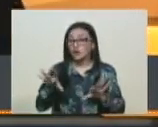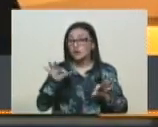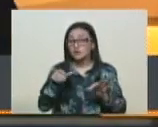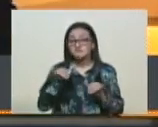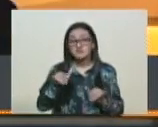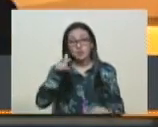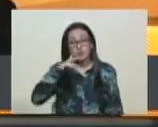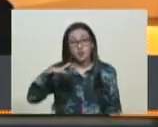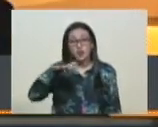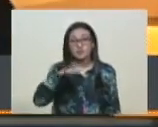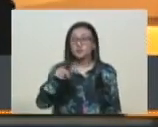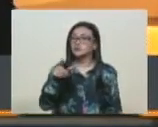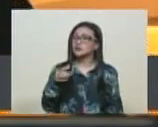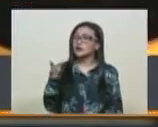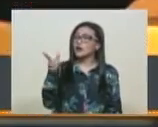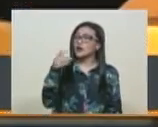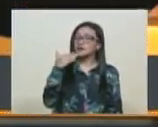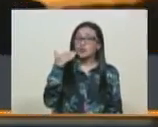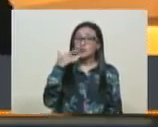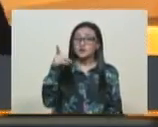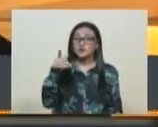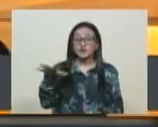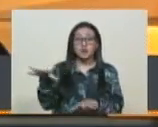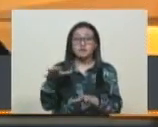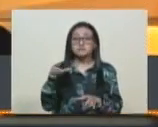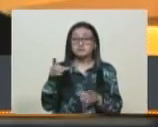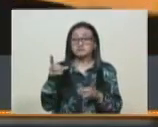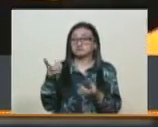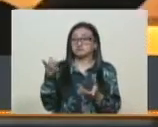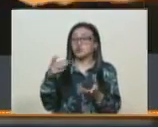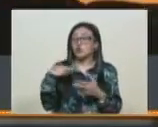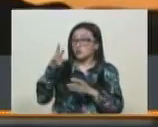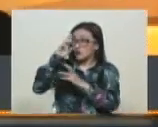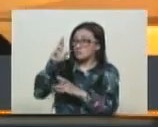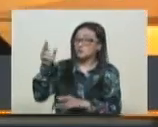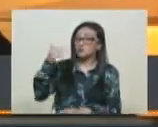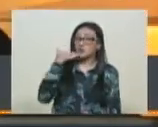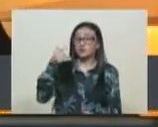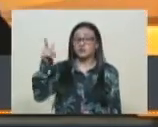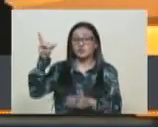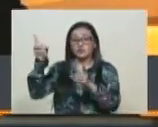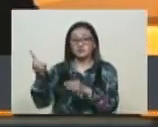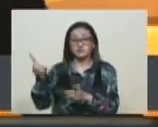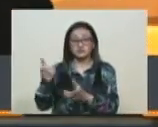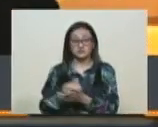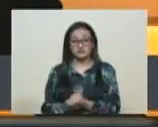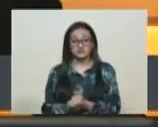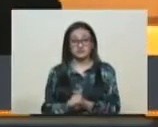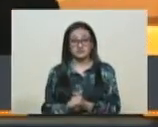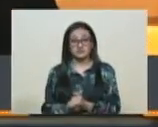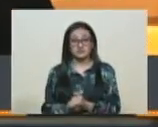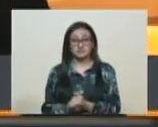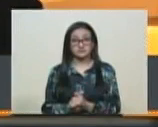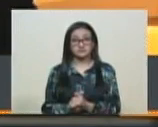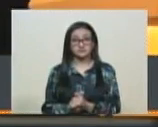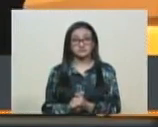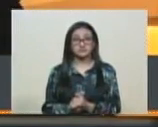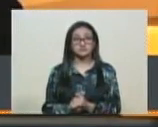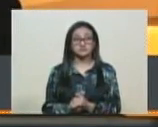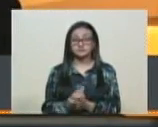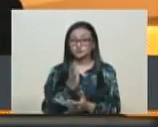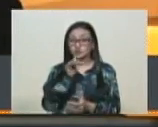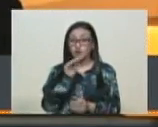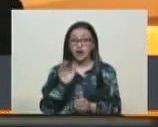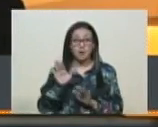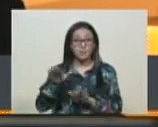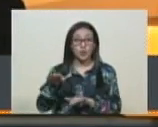electoral estadounidense es imperfecto, lo respetamos, pero lleva a la presidencia candidatos que no gozan del respaldo